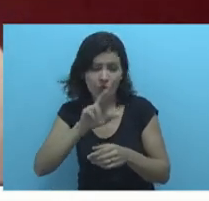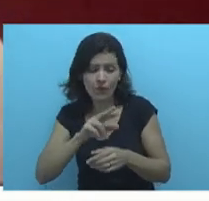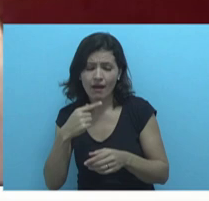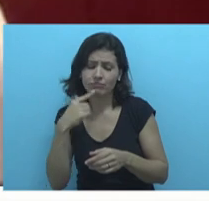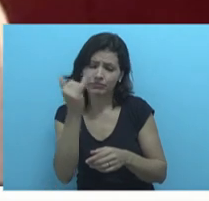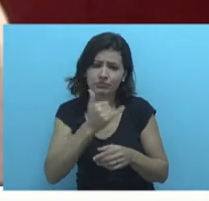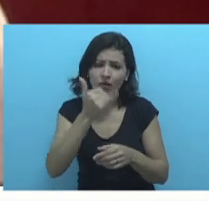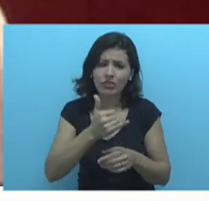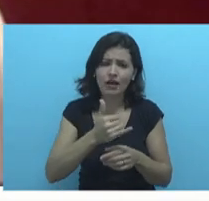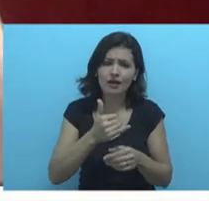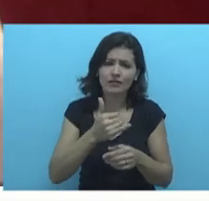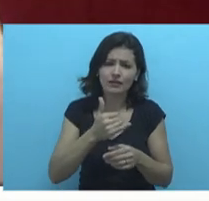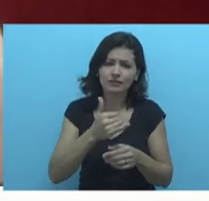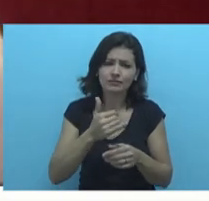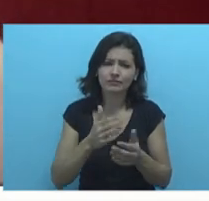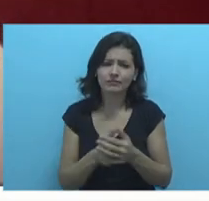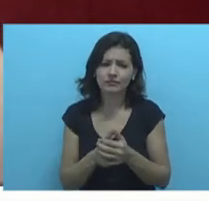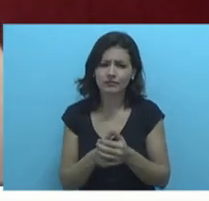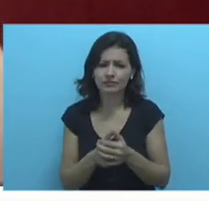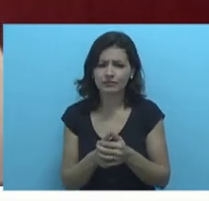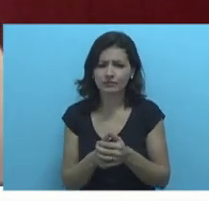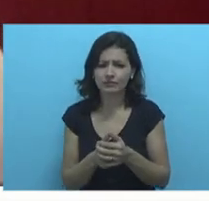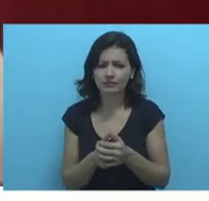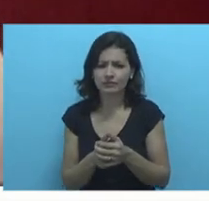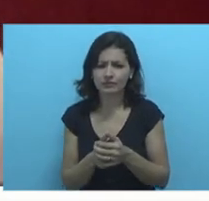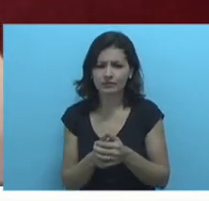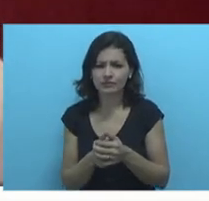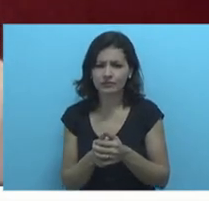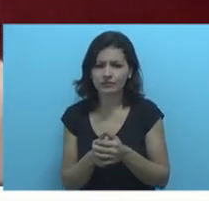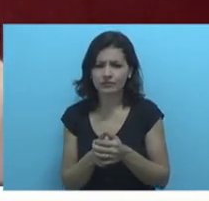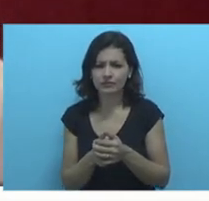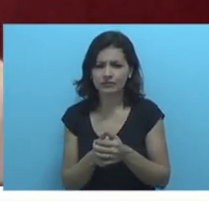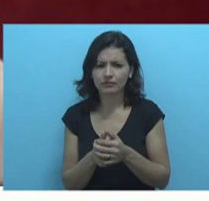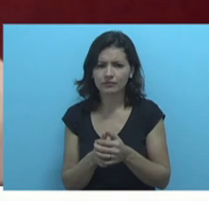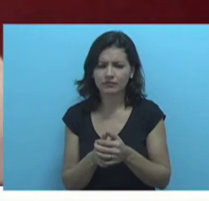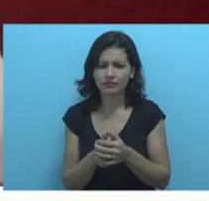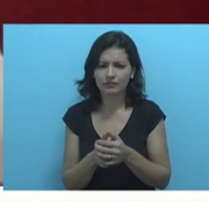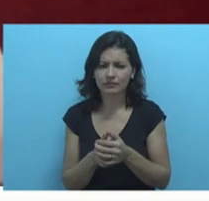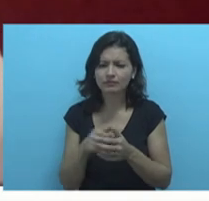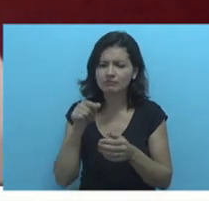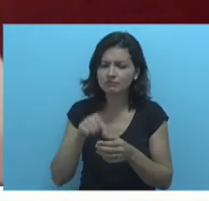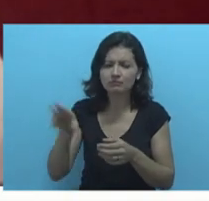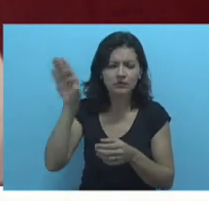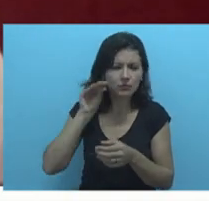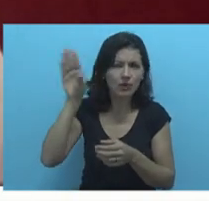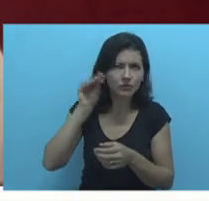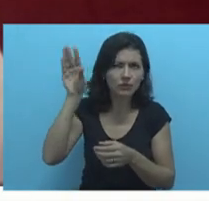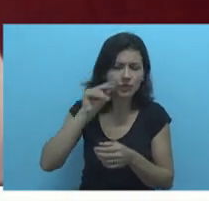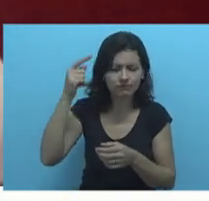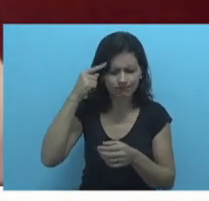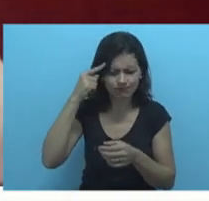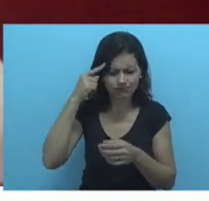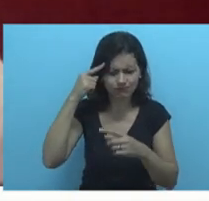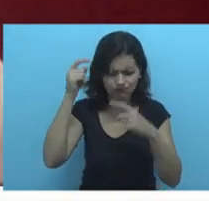contaba, pero él inmediatamente uno se daba cuenta que esos conocimientos eran combustible para ese motor inextinguible y